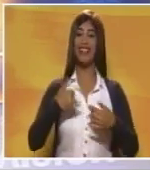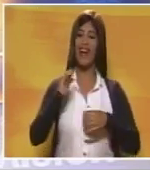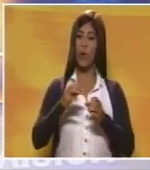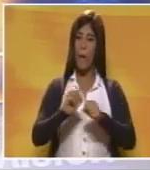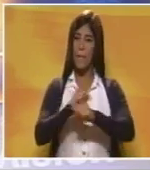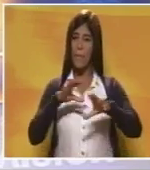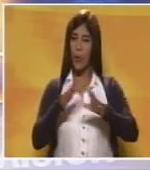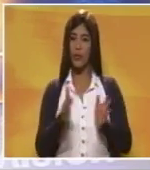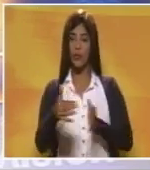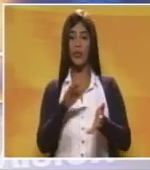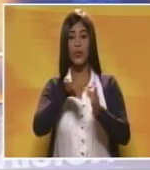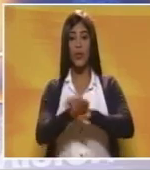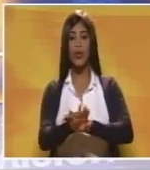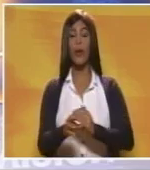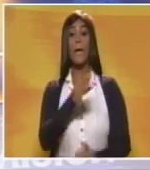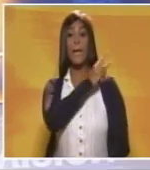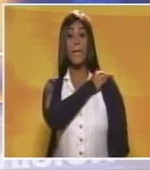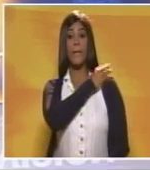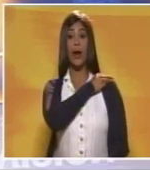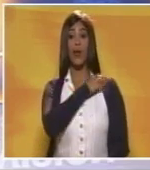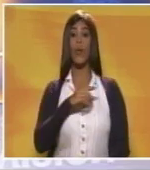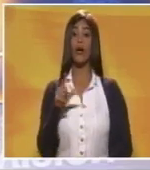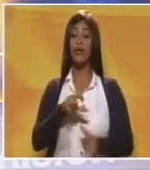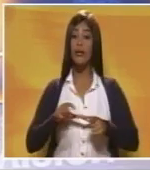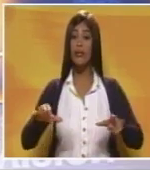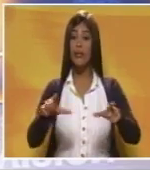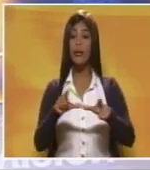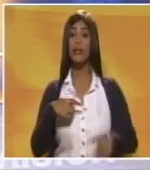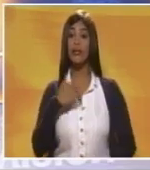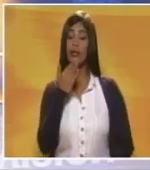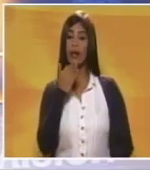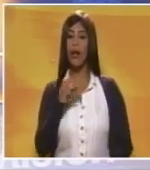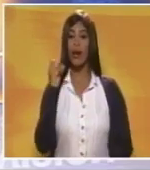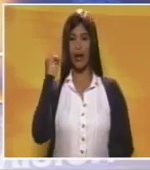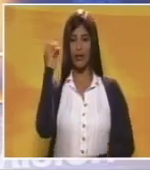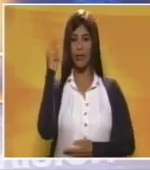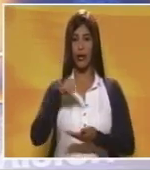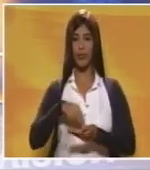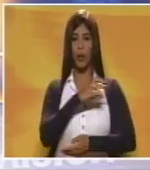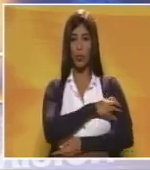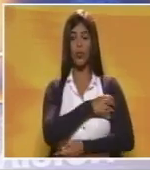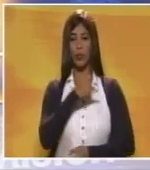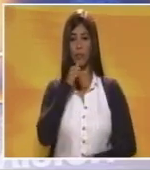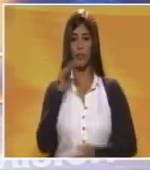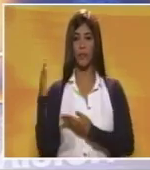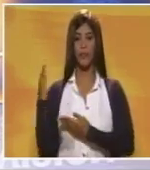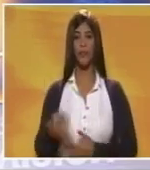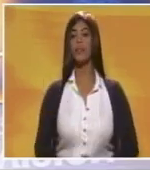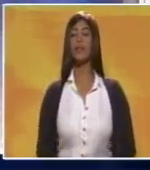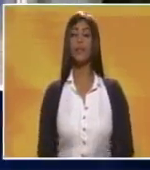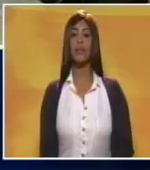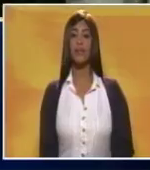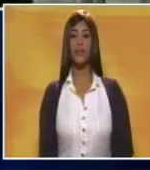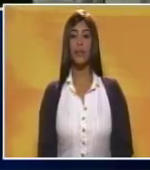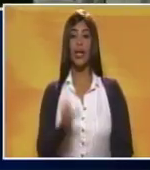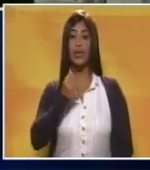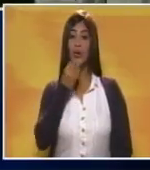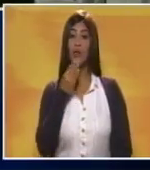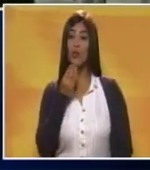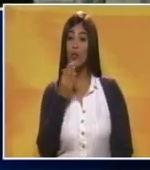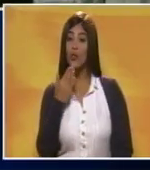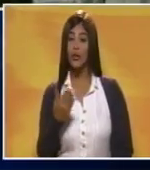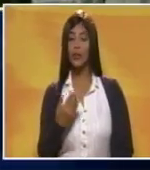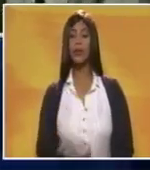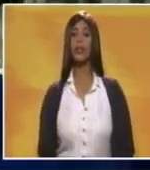artefacto explosivo. Manuel Covela, desde los alrededores del Parlamento, nos tiene el reporte. Buenas tardes, Manuel. Sí, muchísimas